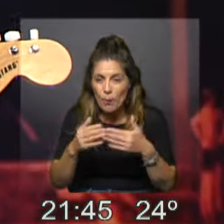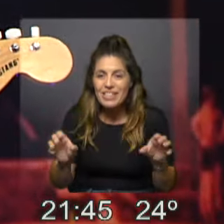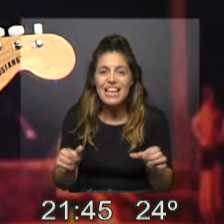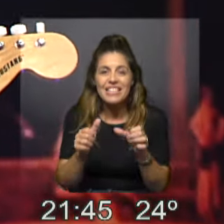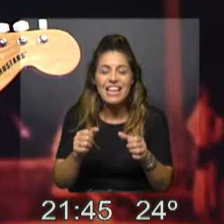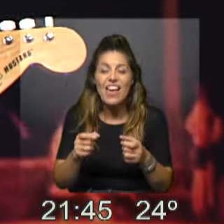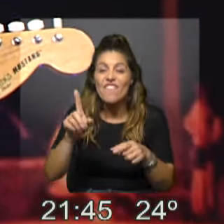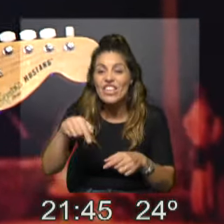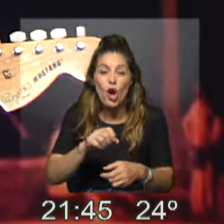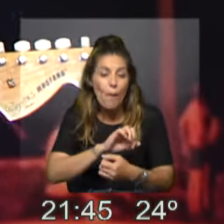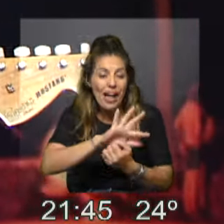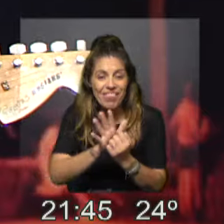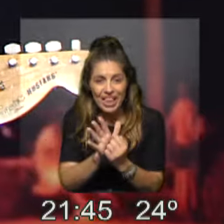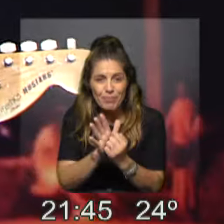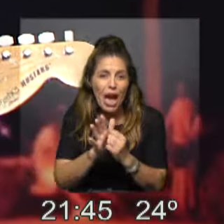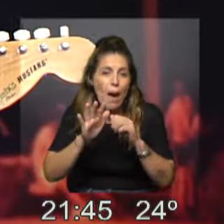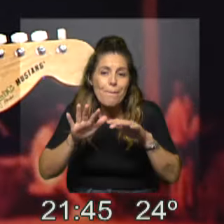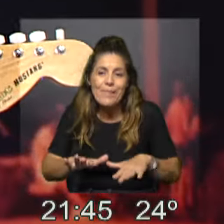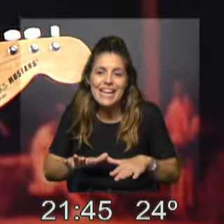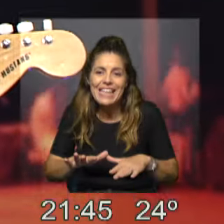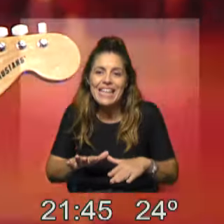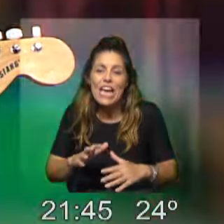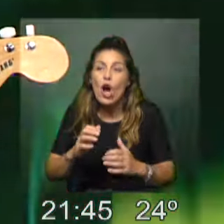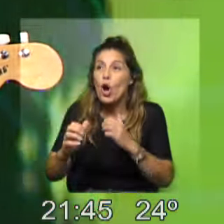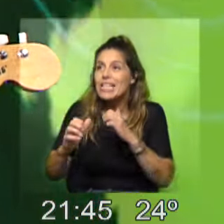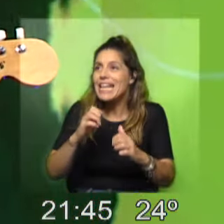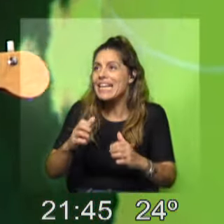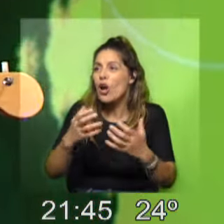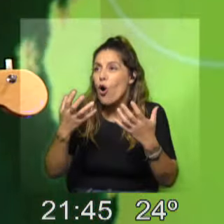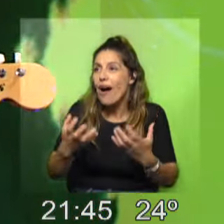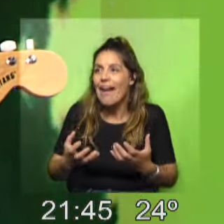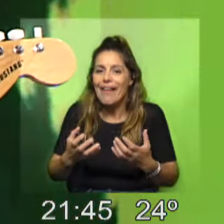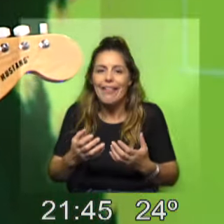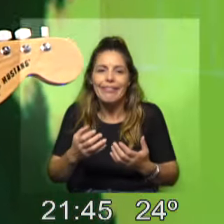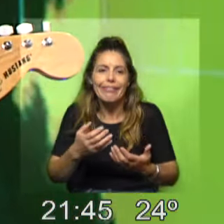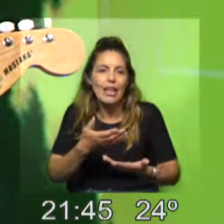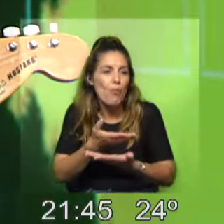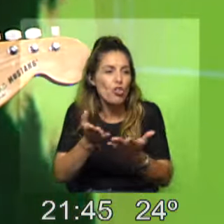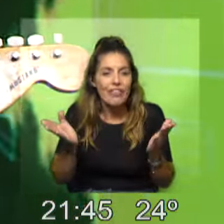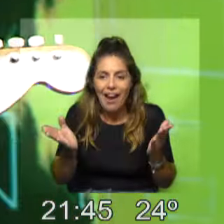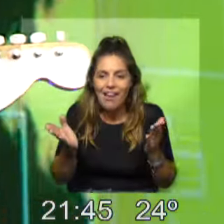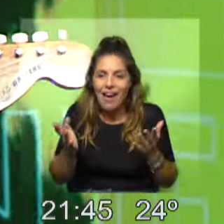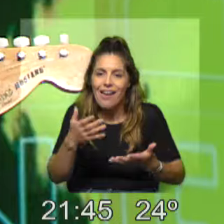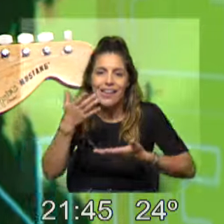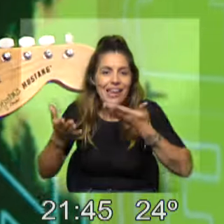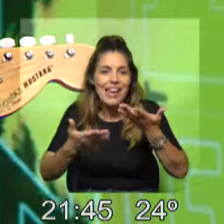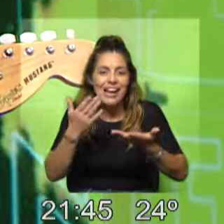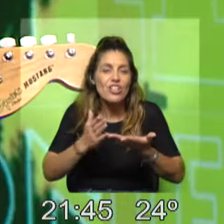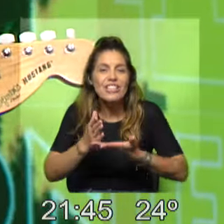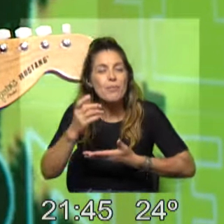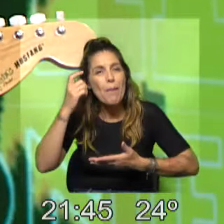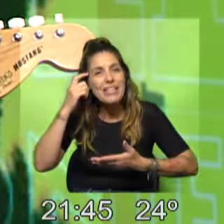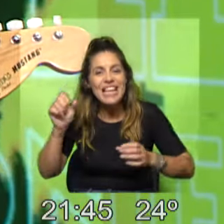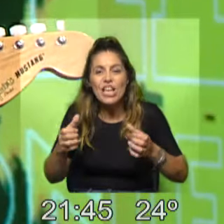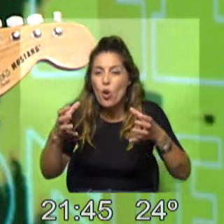vino la pandemia. Entonces me quedé con esa energía, con esa gana de tocar. Y las canciones, siempre pensé hacer un